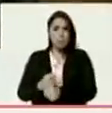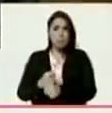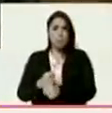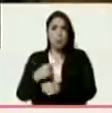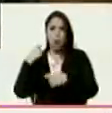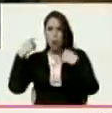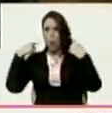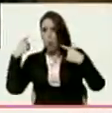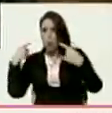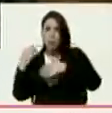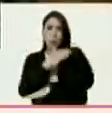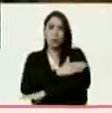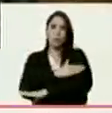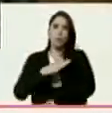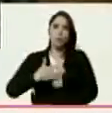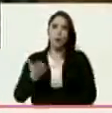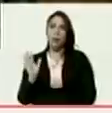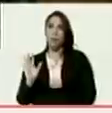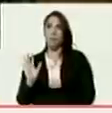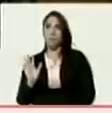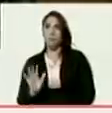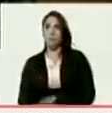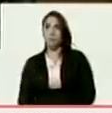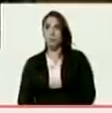de la oposición pueda